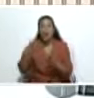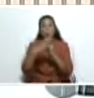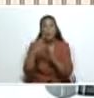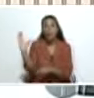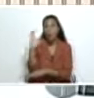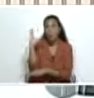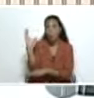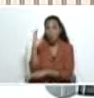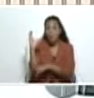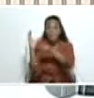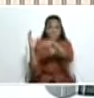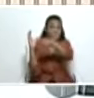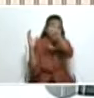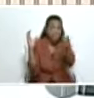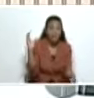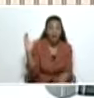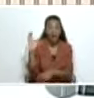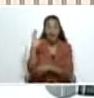Cúcuta